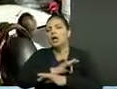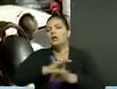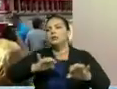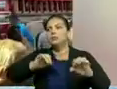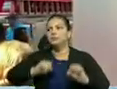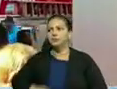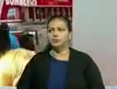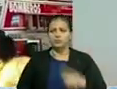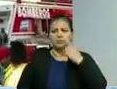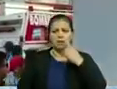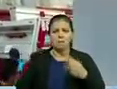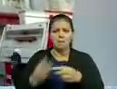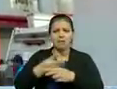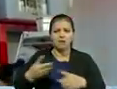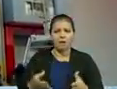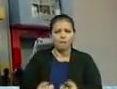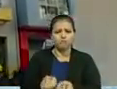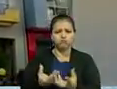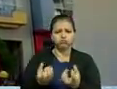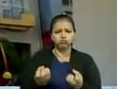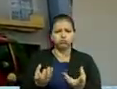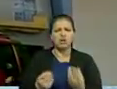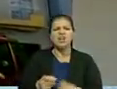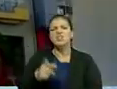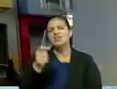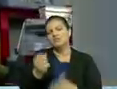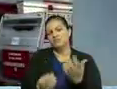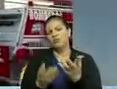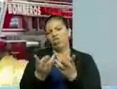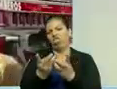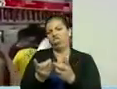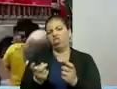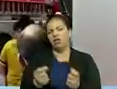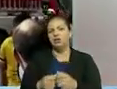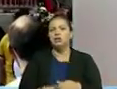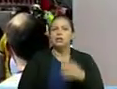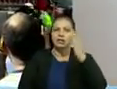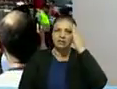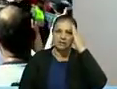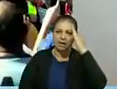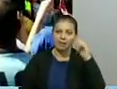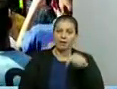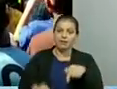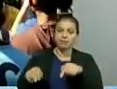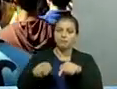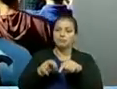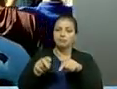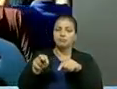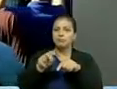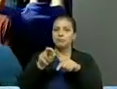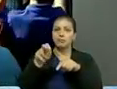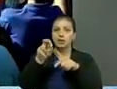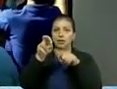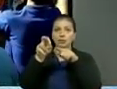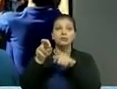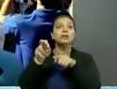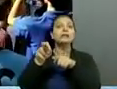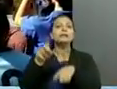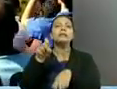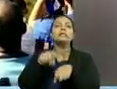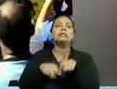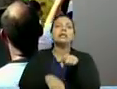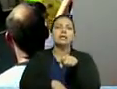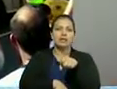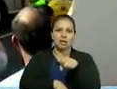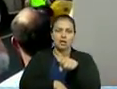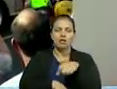bastante material del piso superior también. Conocemos que hay una escalera que podría colapsar en la parte interior y eso es lo que